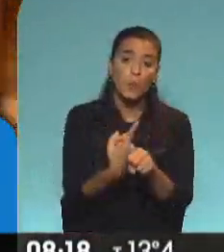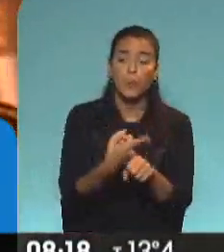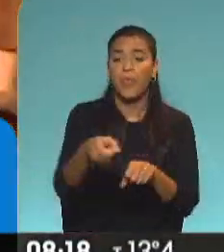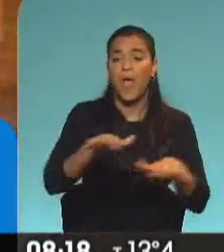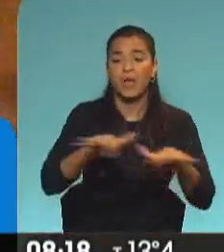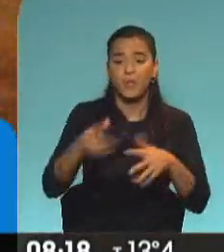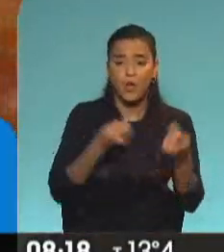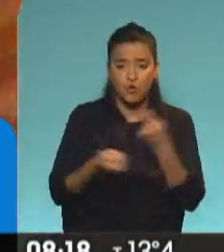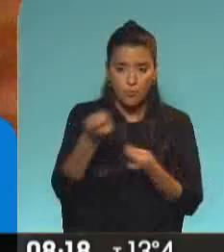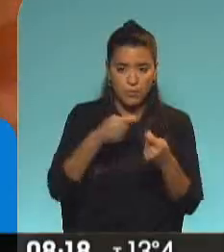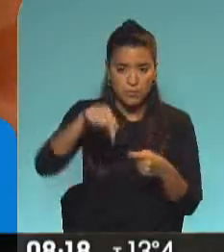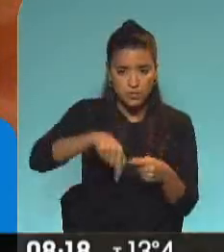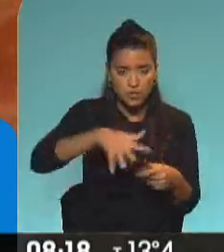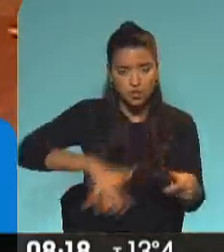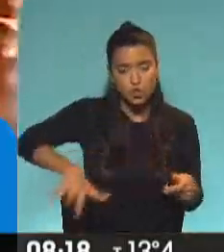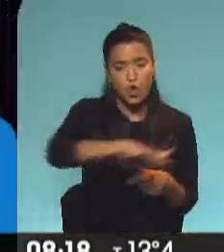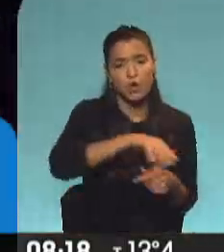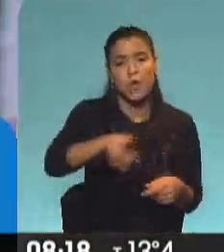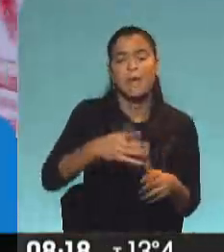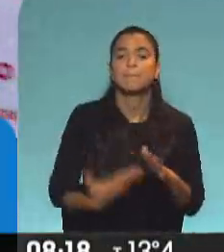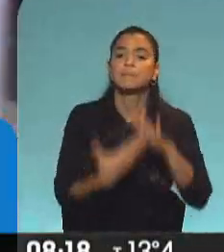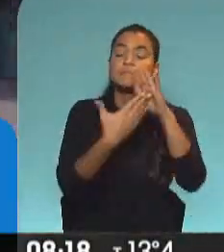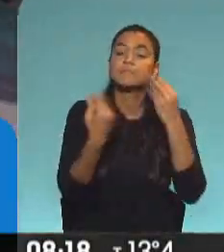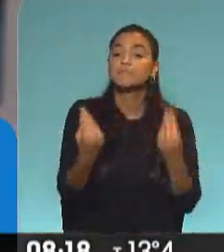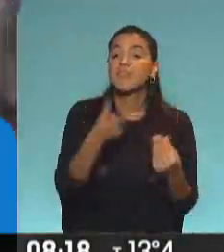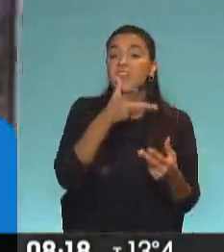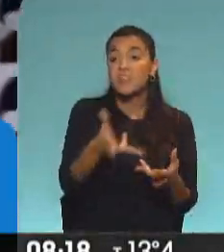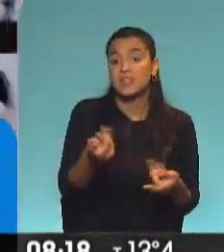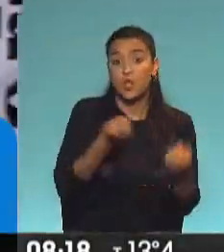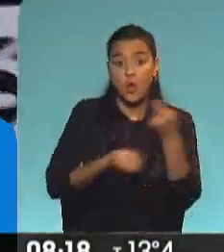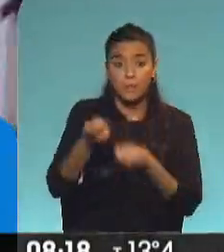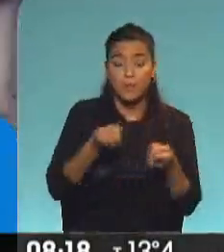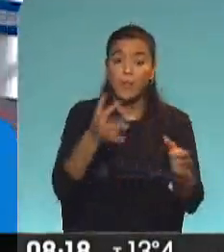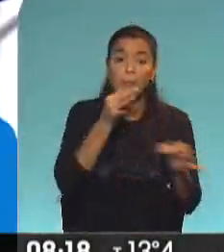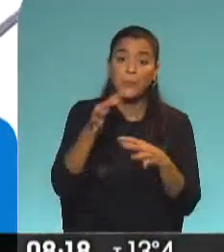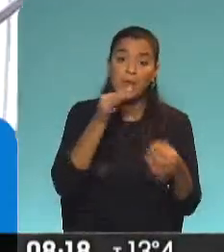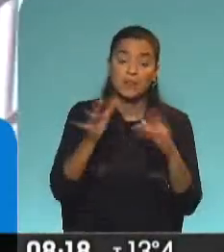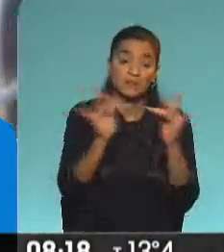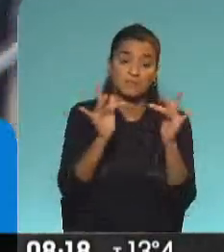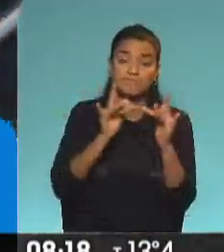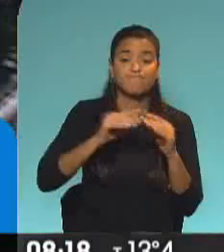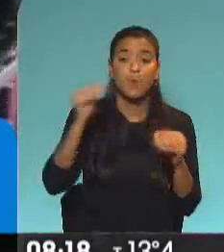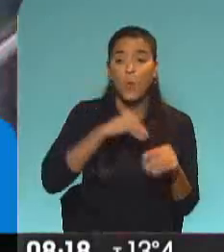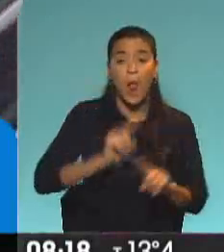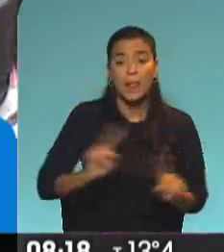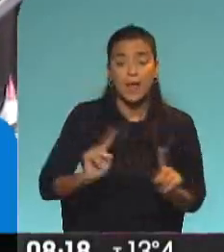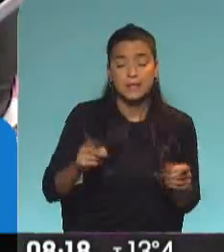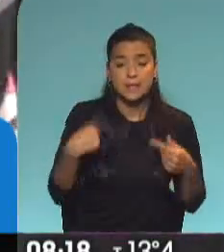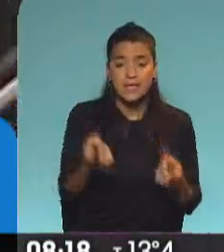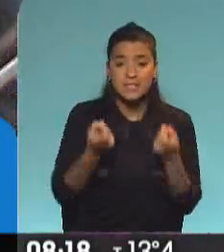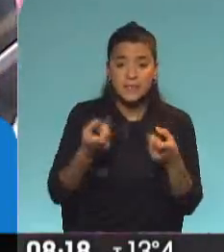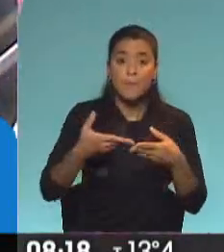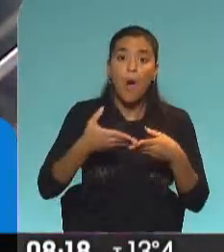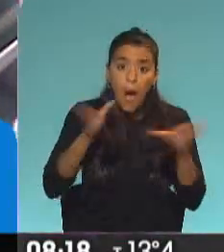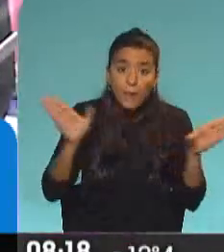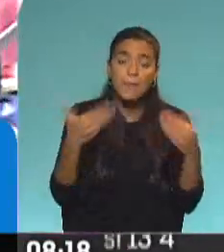actividad comercial en esta zona. El principal argumento de los comerciantes fue: las ventas online no son suficientes. Necesitamos abrir